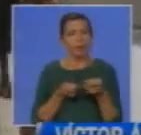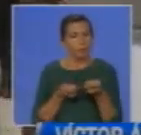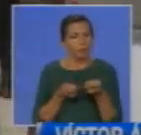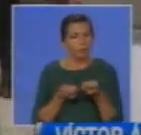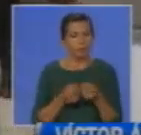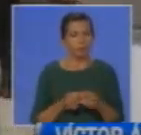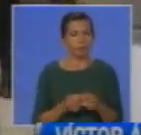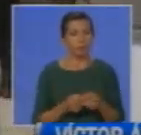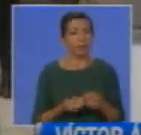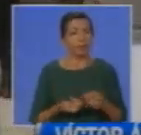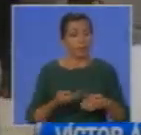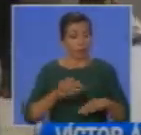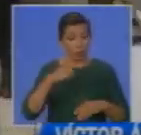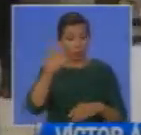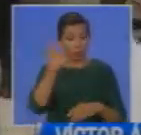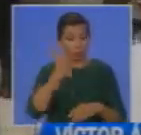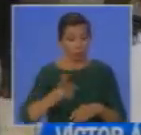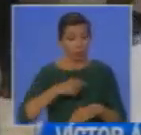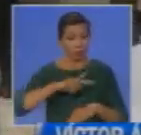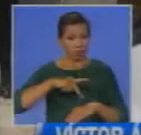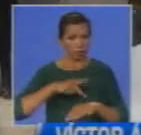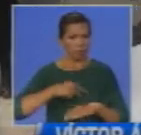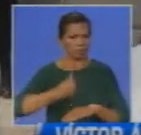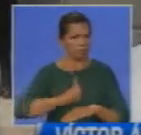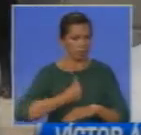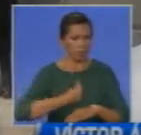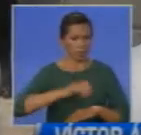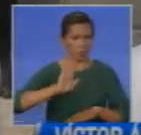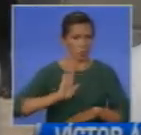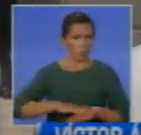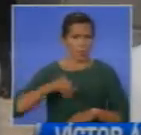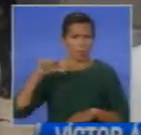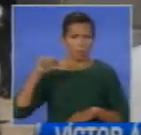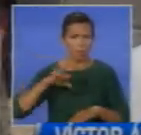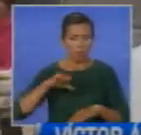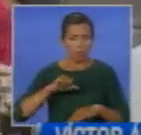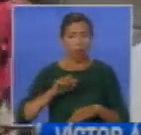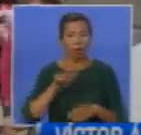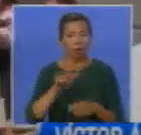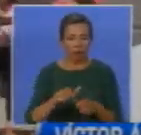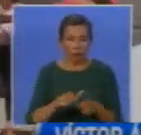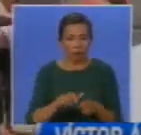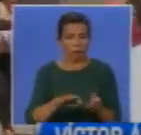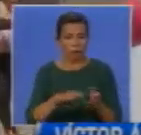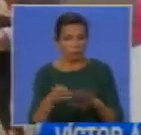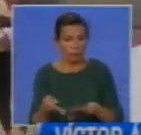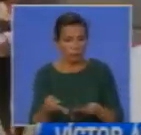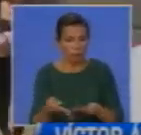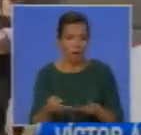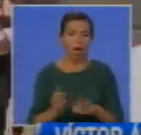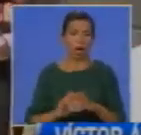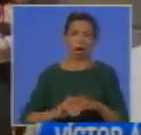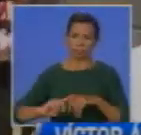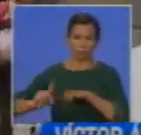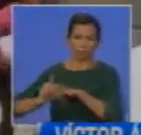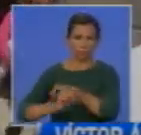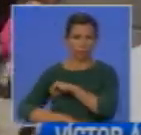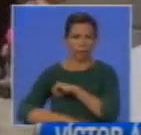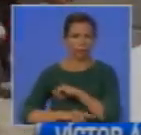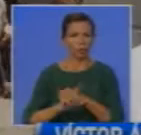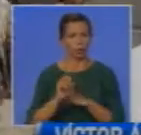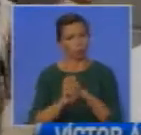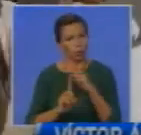grave en el ejercicio de su actividad profesional ocasione la muerte de otra, será sancionada con pena privativa de libertad